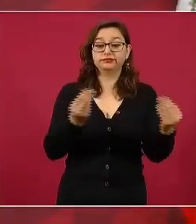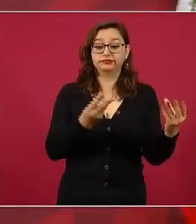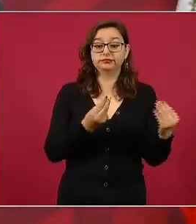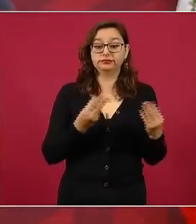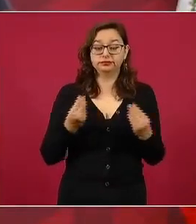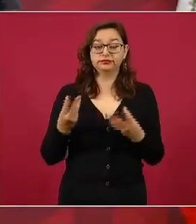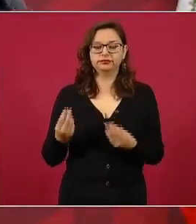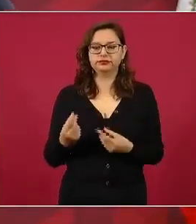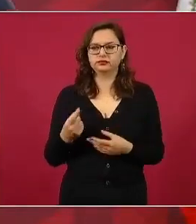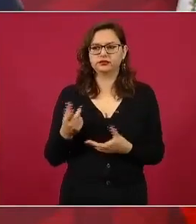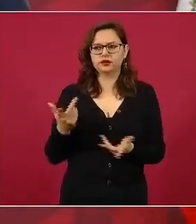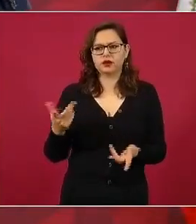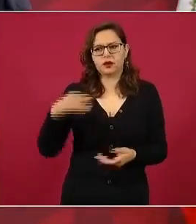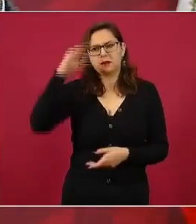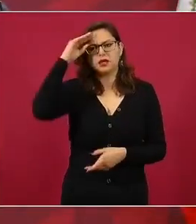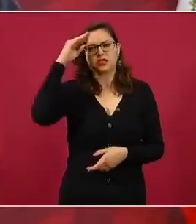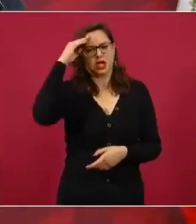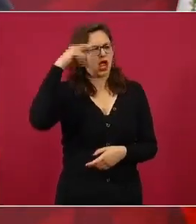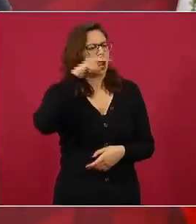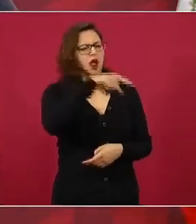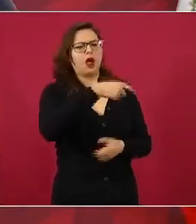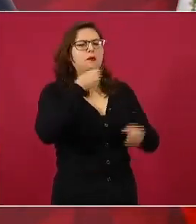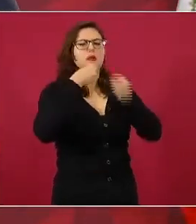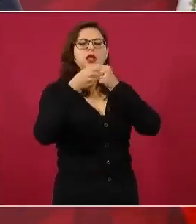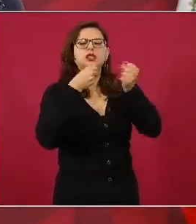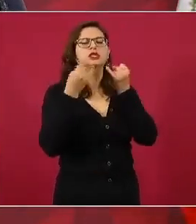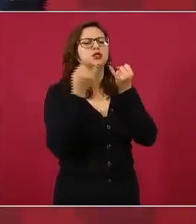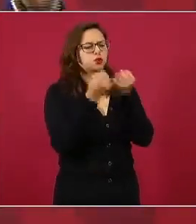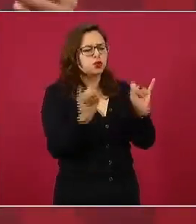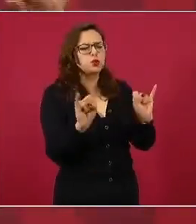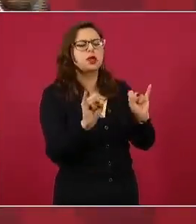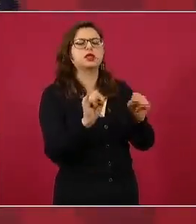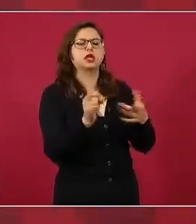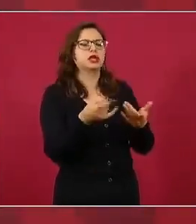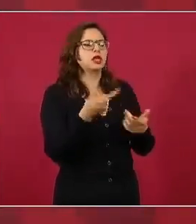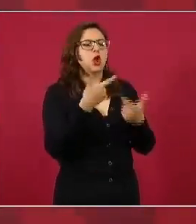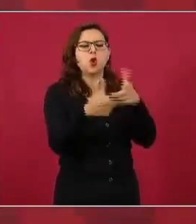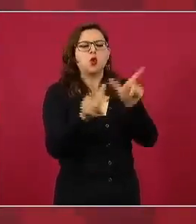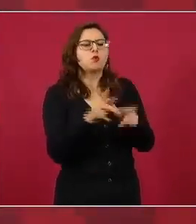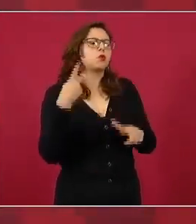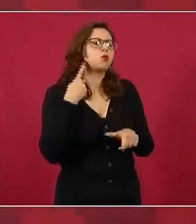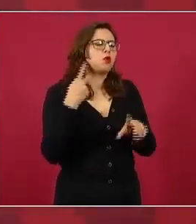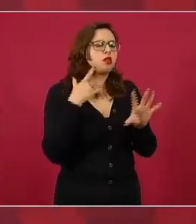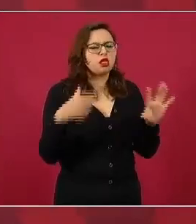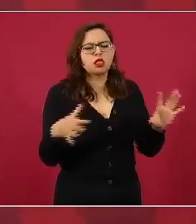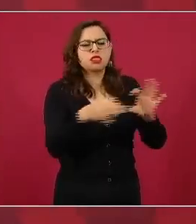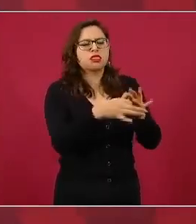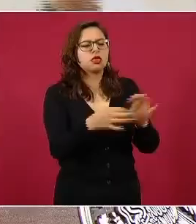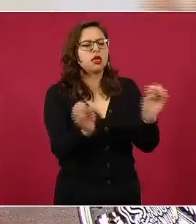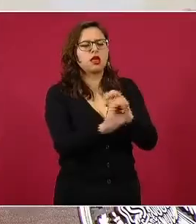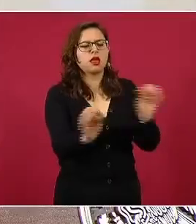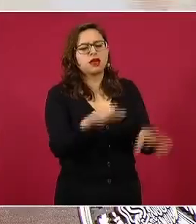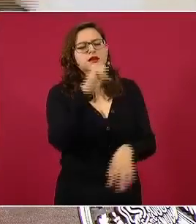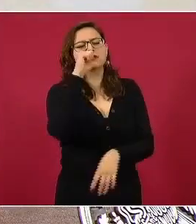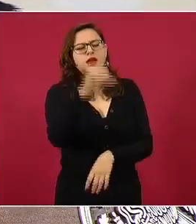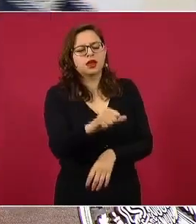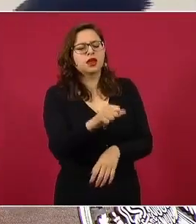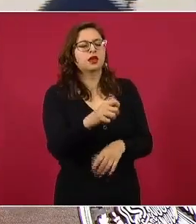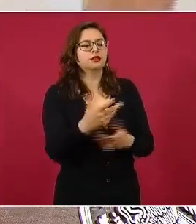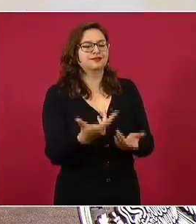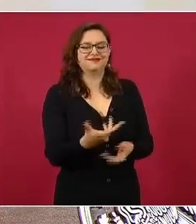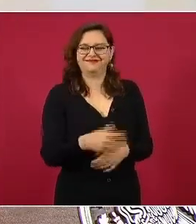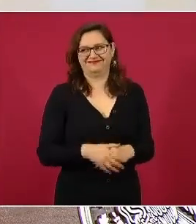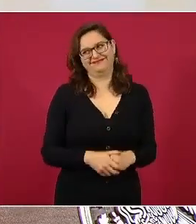que creen que son independientes, que no tienen partido, que no pertenecen a ningún grupo. ¿Cómo